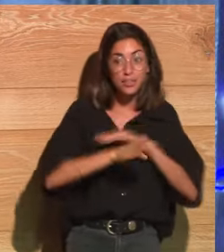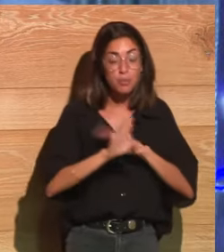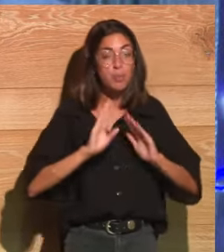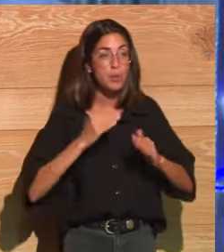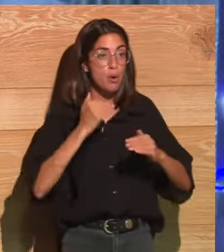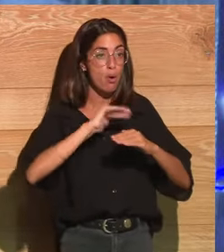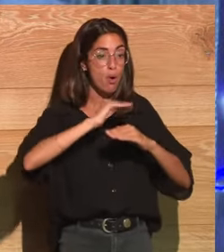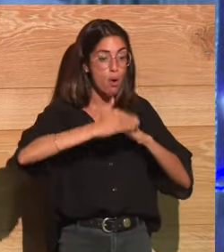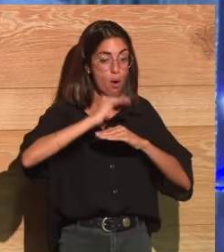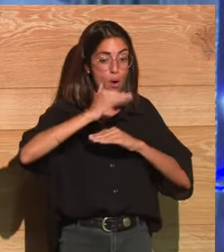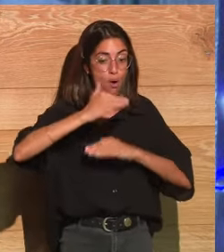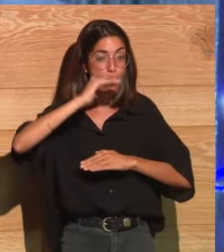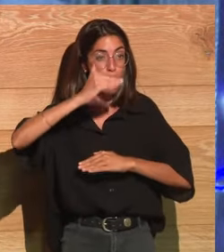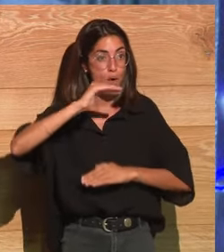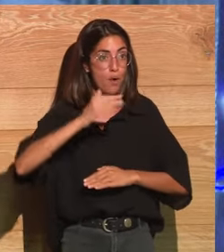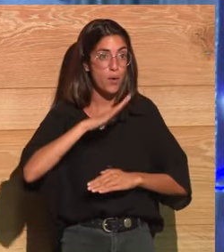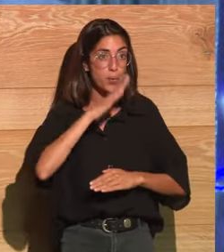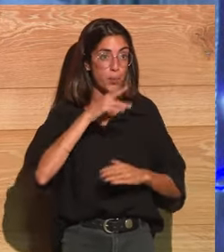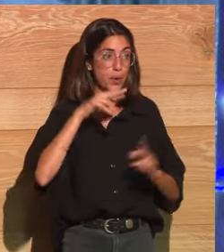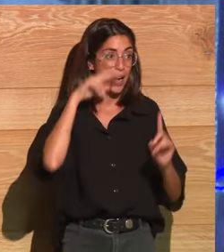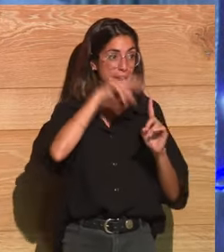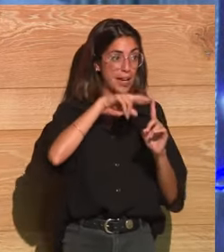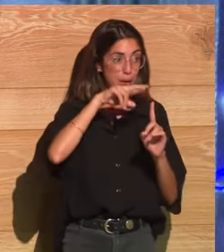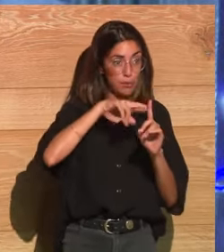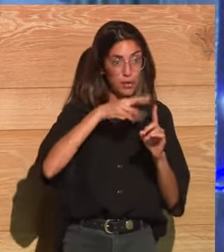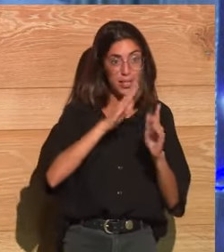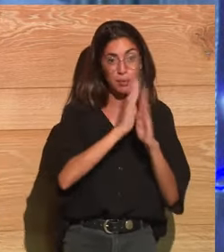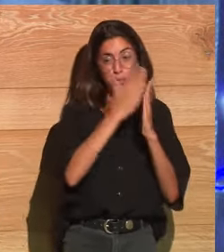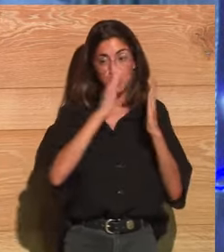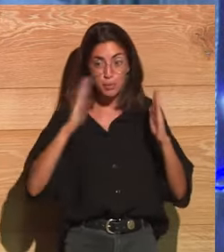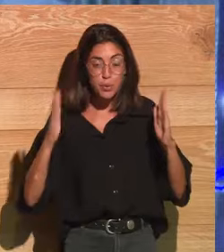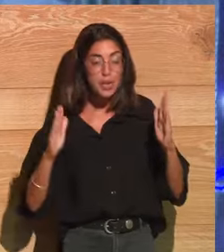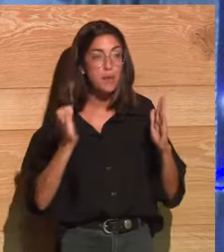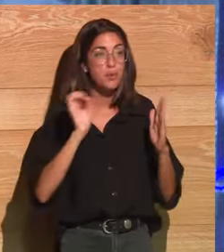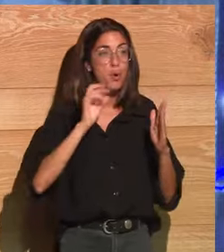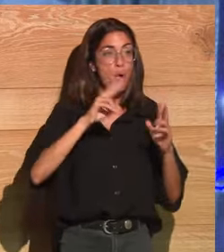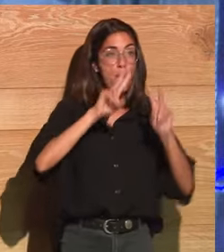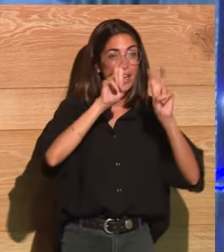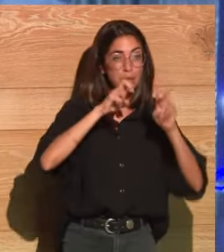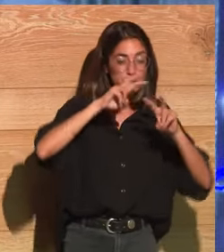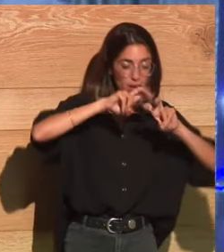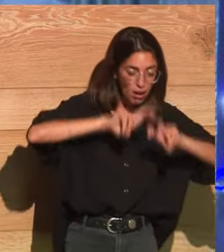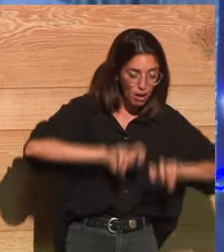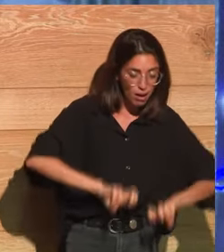capas. Uno puede bajar todo lo que quiera en las referencias bibliográficas o explorar en los temas.